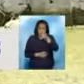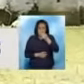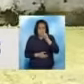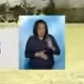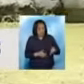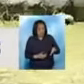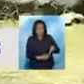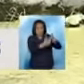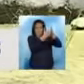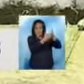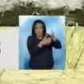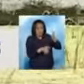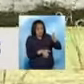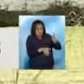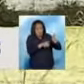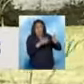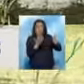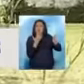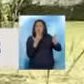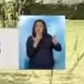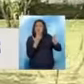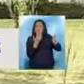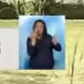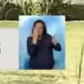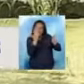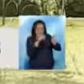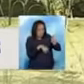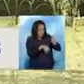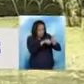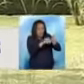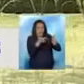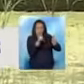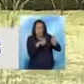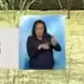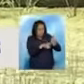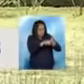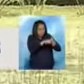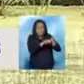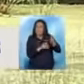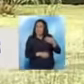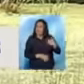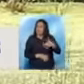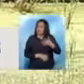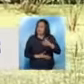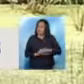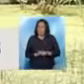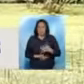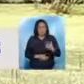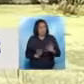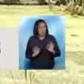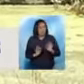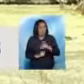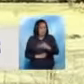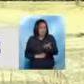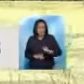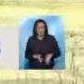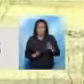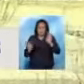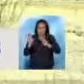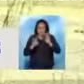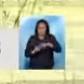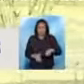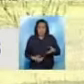notar incluso ahí con un color negruzco. Entonces, aquí hay una situación que es también de riesgo, preocupante, pues las